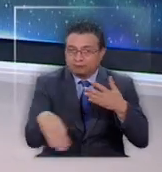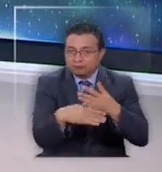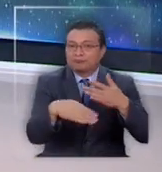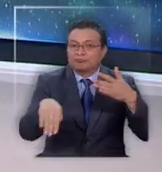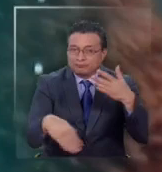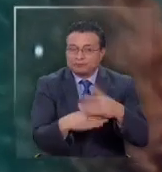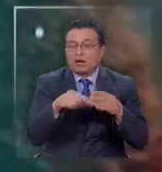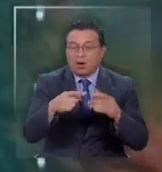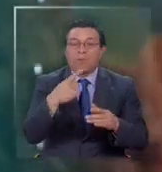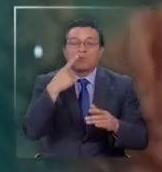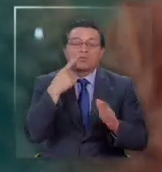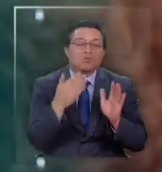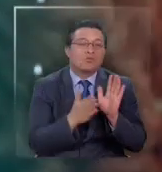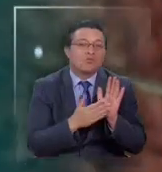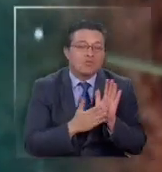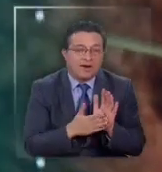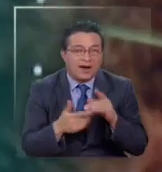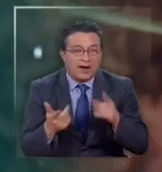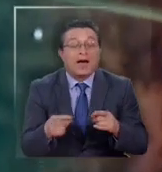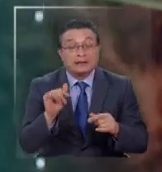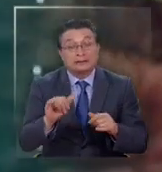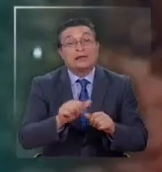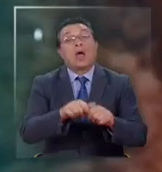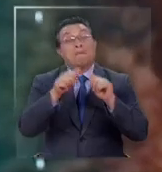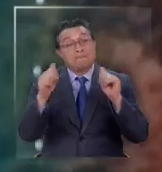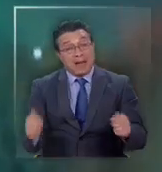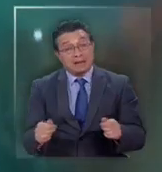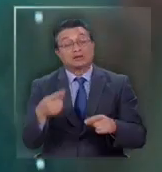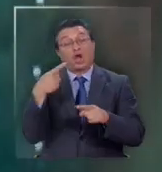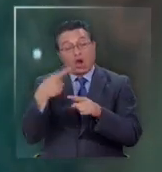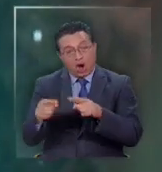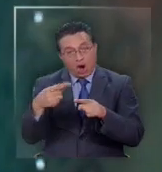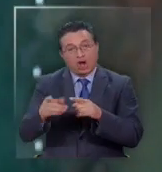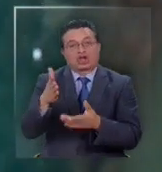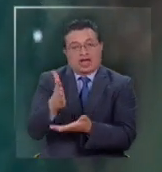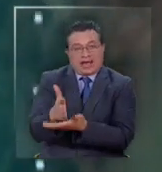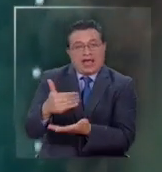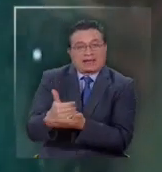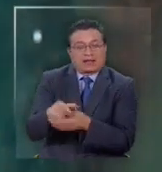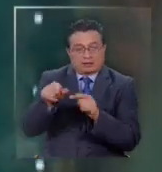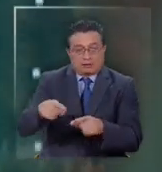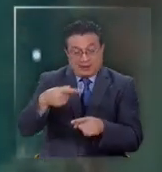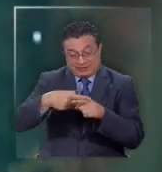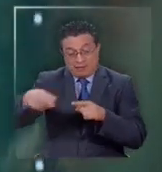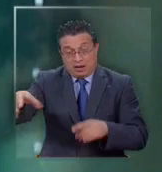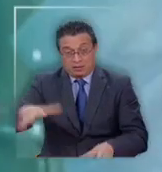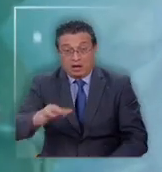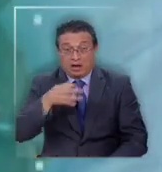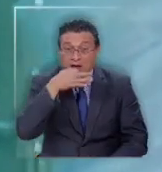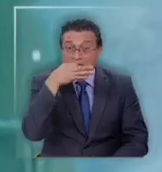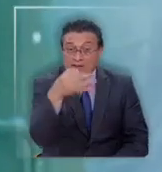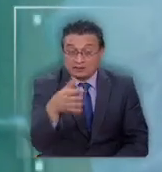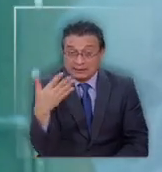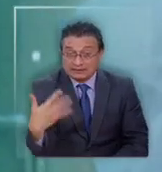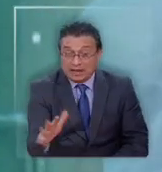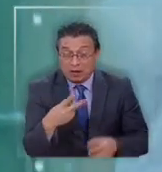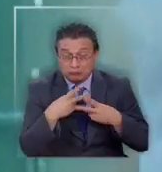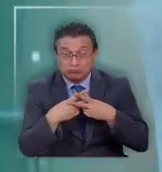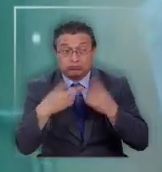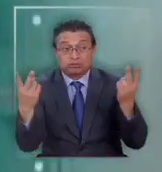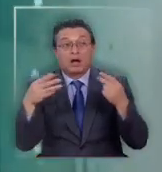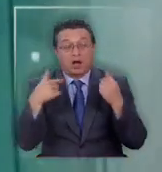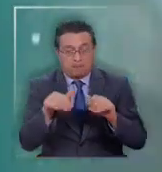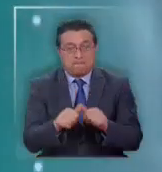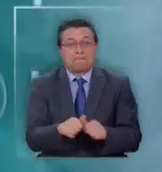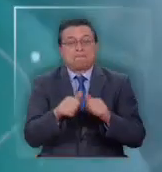muestreos pero adicionalmente se va a hacer ahora otra estrategia que también se anunció esta semana y que se va a aumentar y